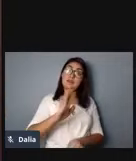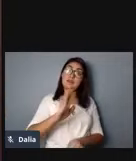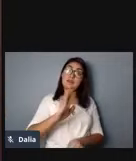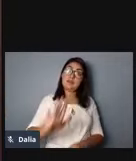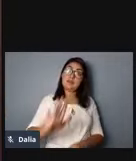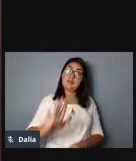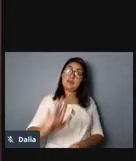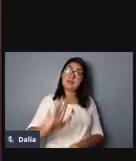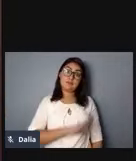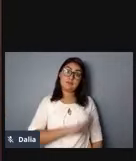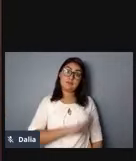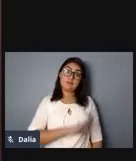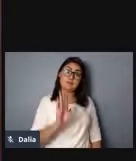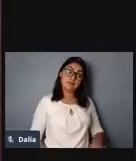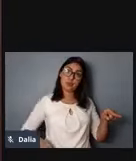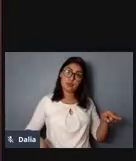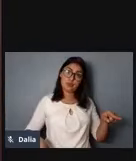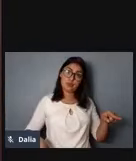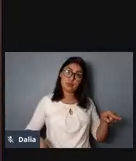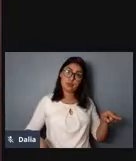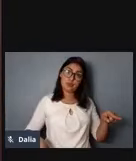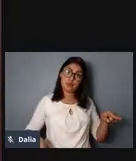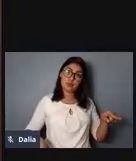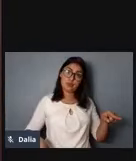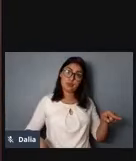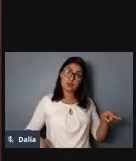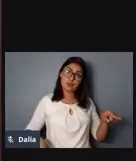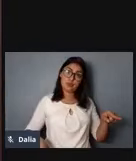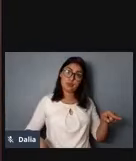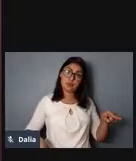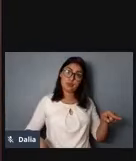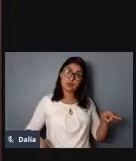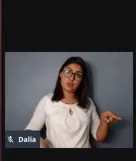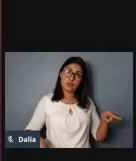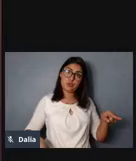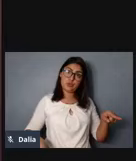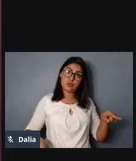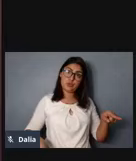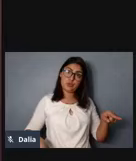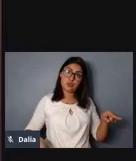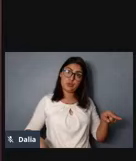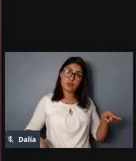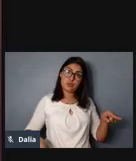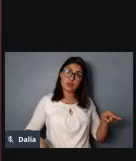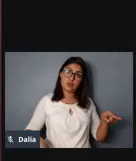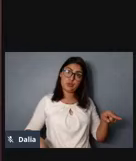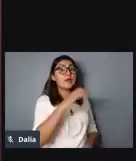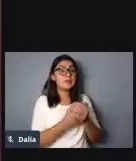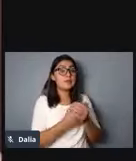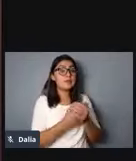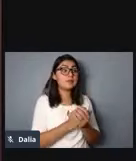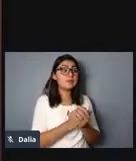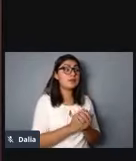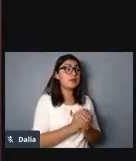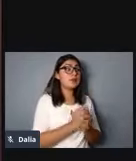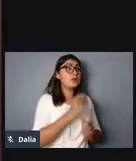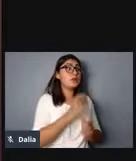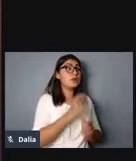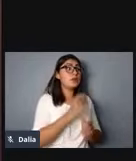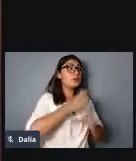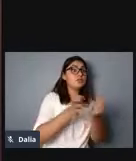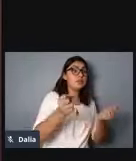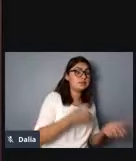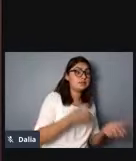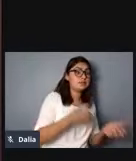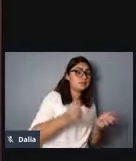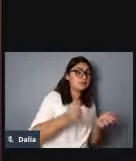toquen las cosas que acaban de llegar porque estamos sanitizando, pero ellos no están involucrados en esta sanitización, lo único que van a hacer